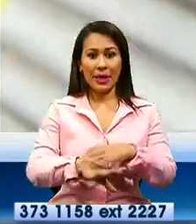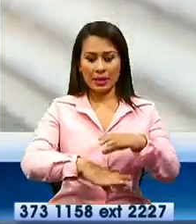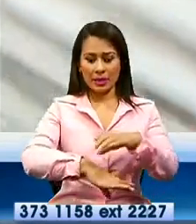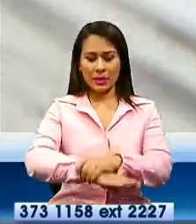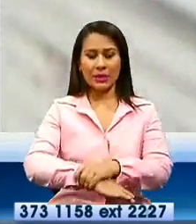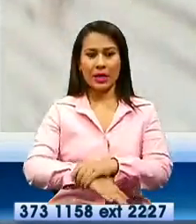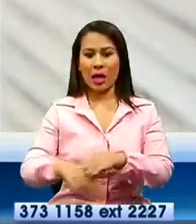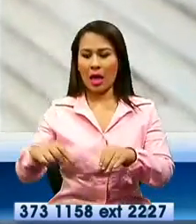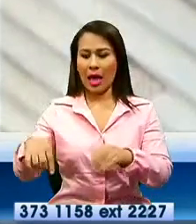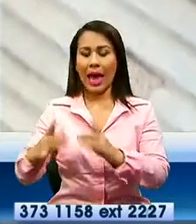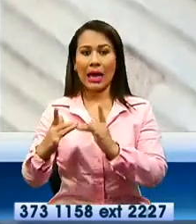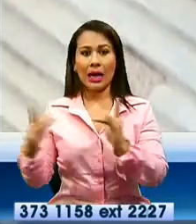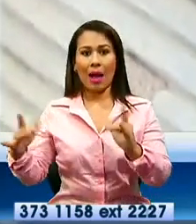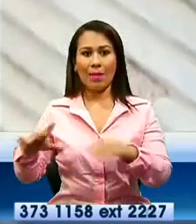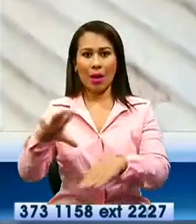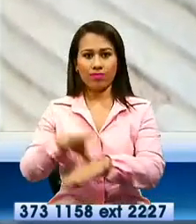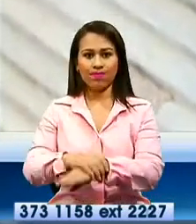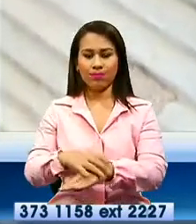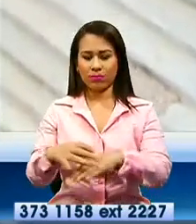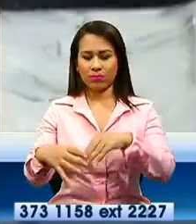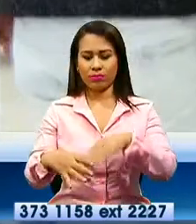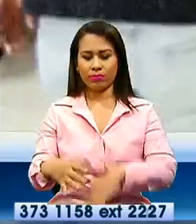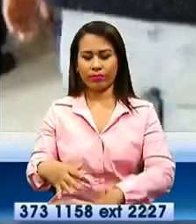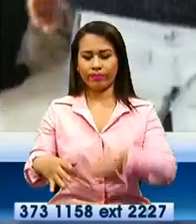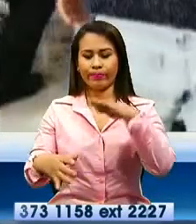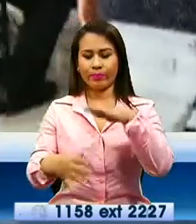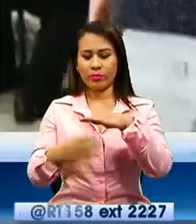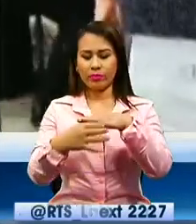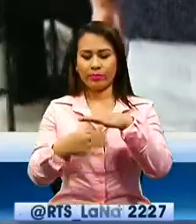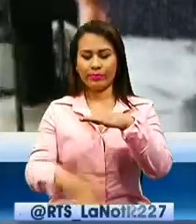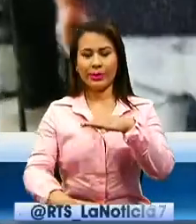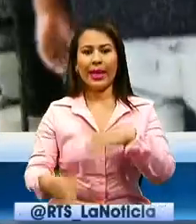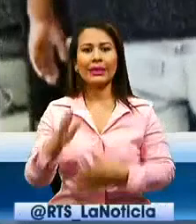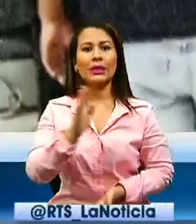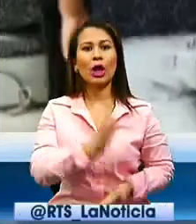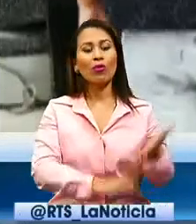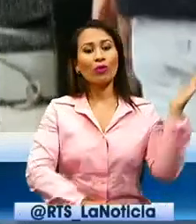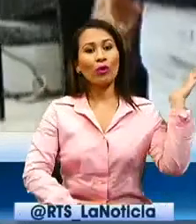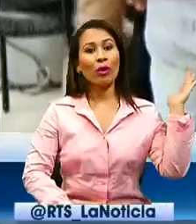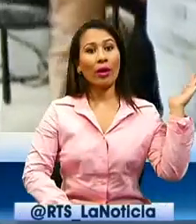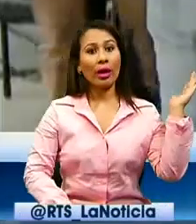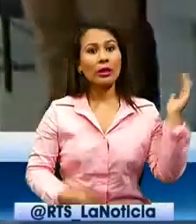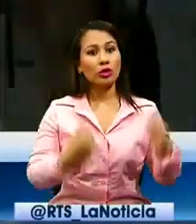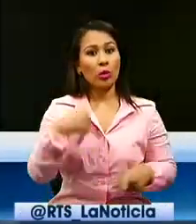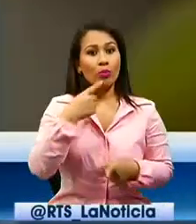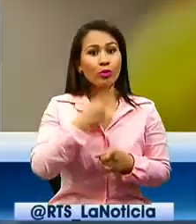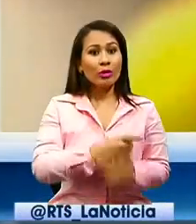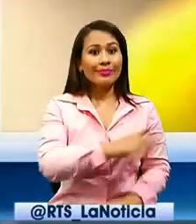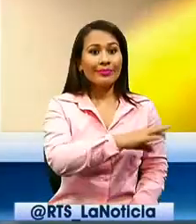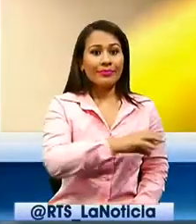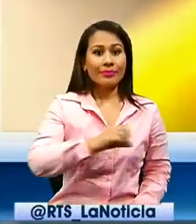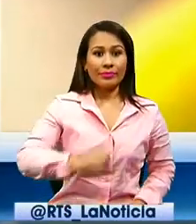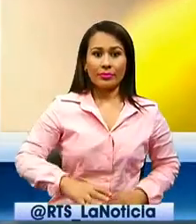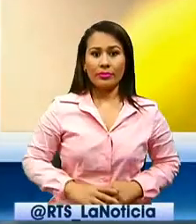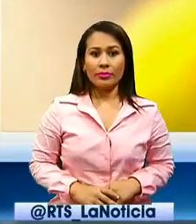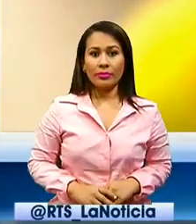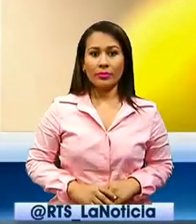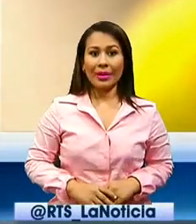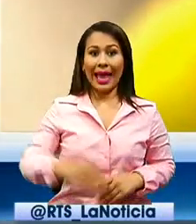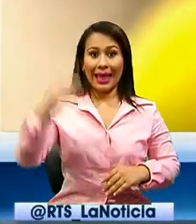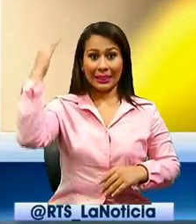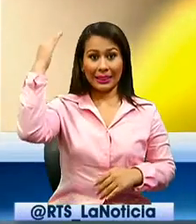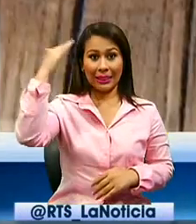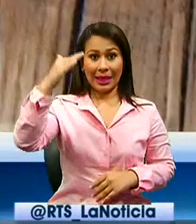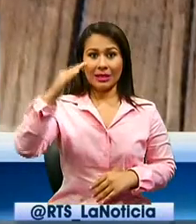y como la cama se alza, se saca nomás la cadena, así. Yo dejé a la niña adentro y me fui ya a mi casa a dormir. Y se tira por el techo, mira, que por ahí se ha